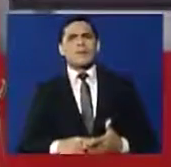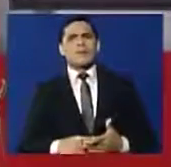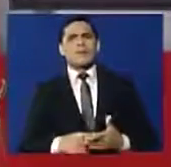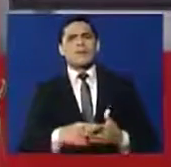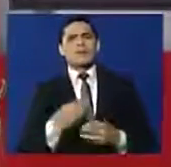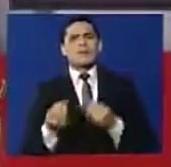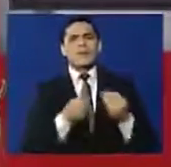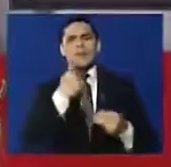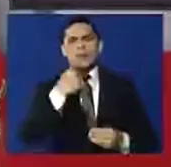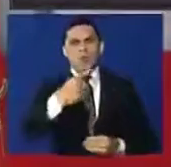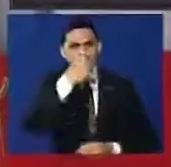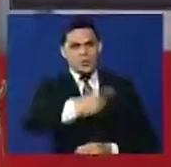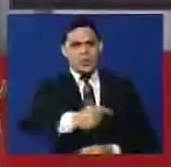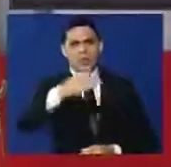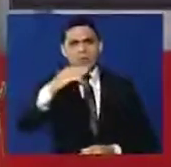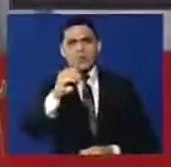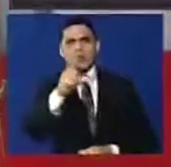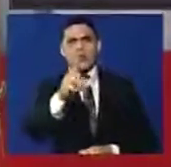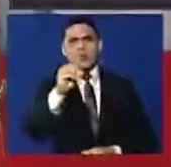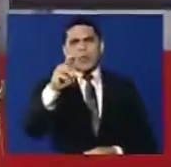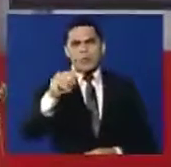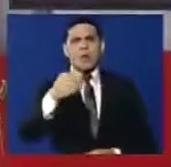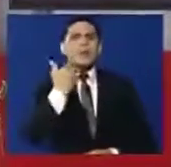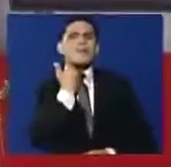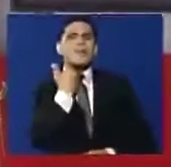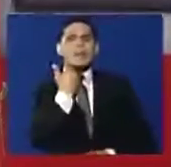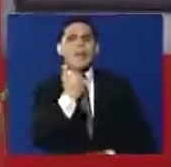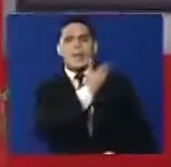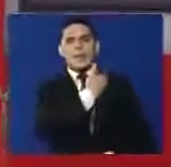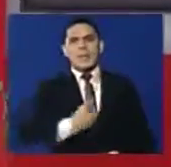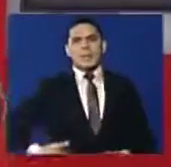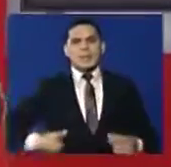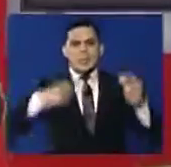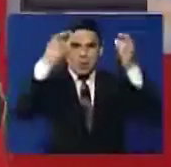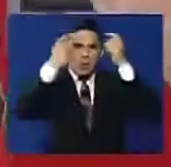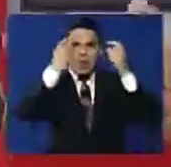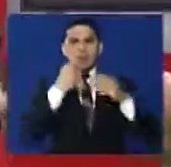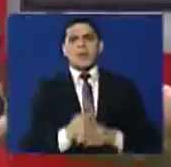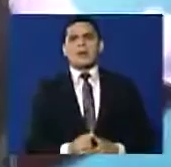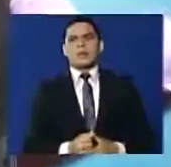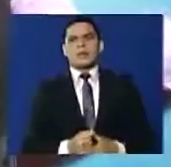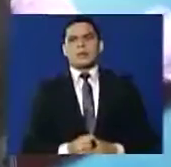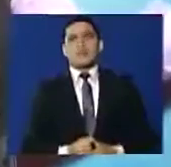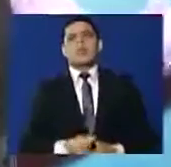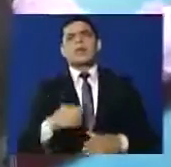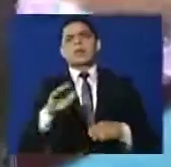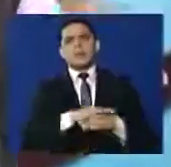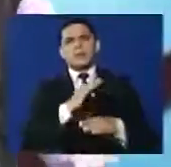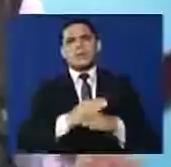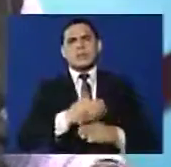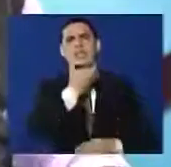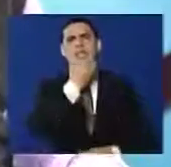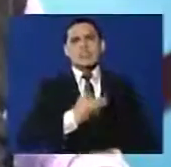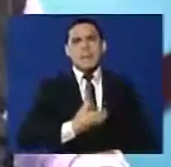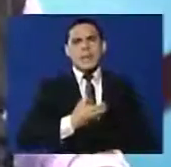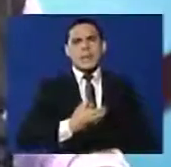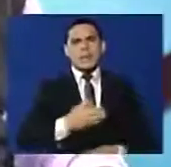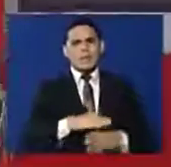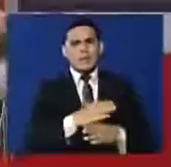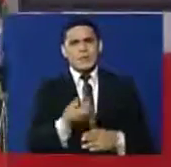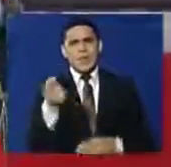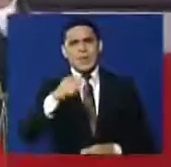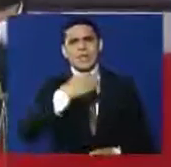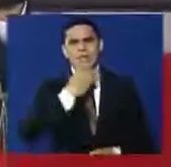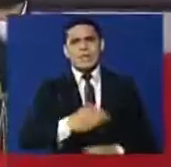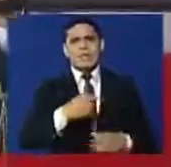la expresión de Willy Colón relativa a la enfermedad del presidente. Sí, que eso sucedió en eso diciembre. Eso sucedió, ¿no? Previo, sucedió, sí, sí, previo. Sí, sí. Entonces,